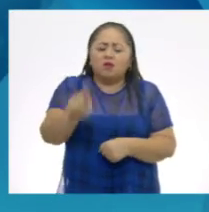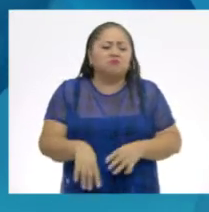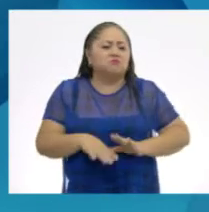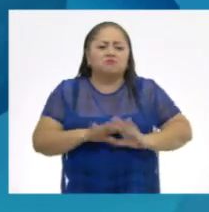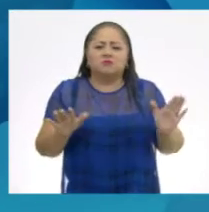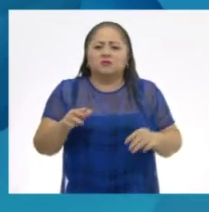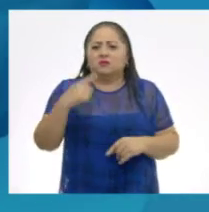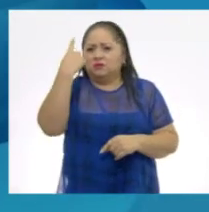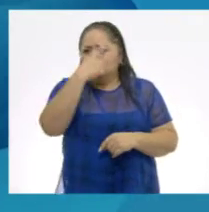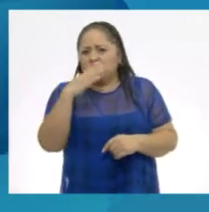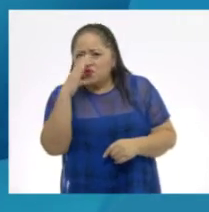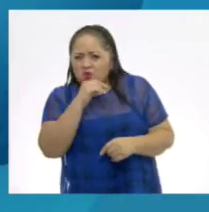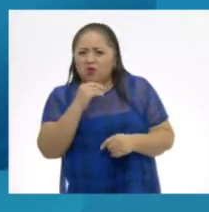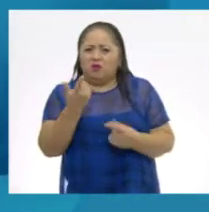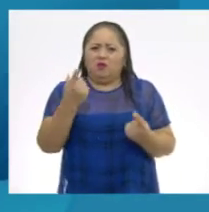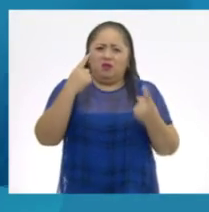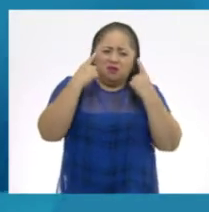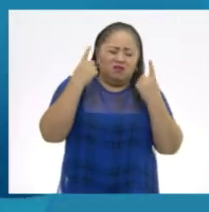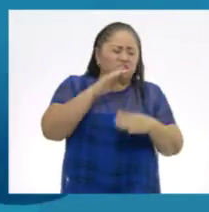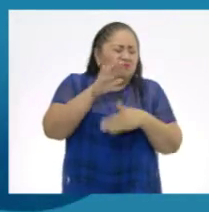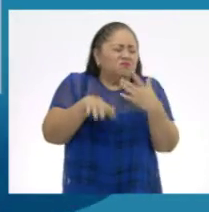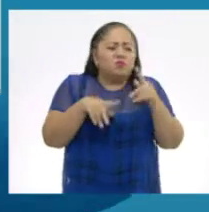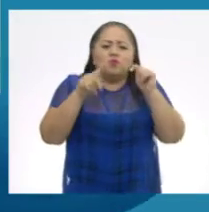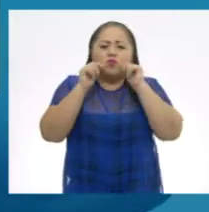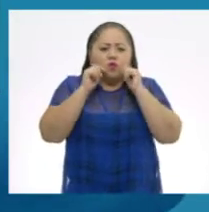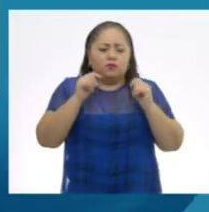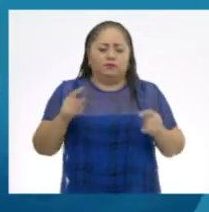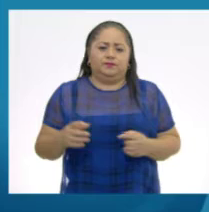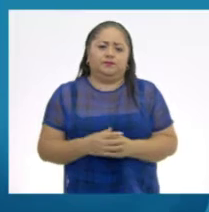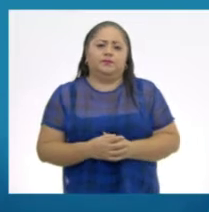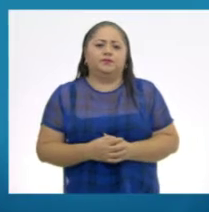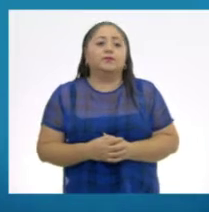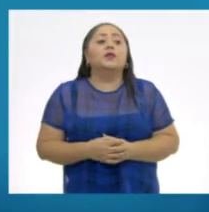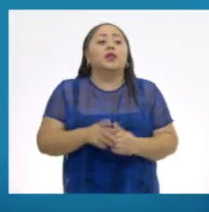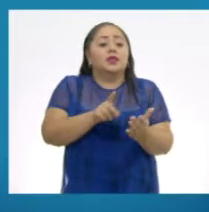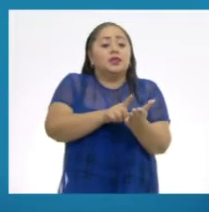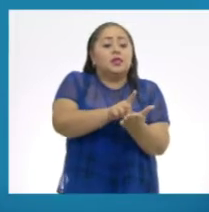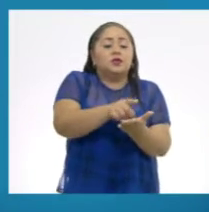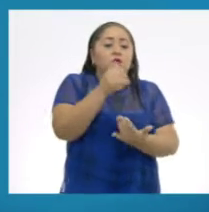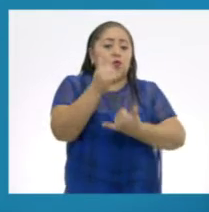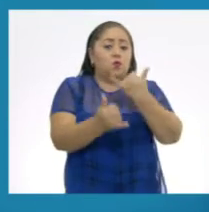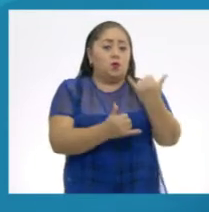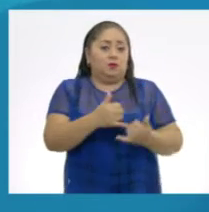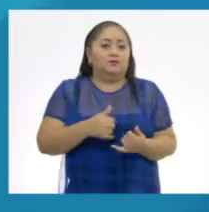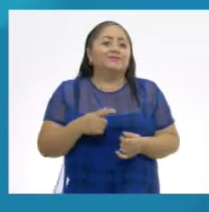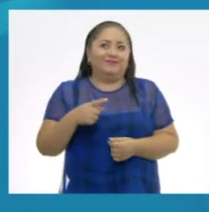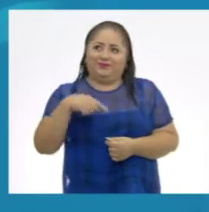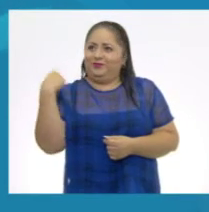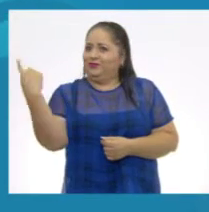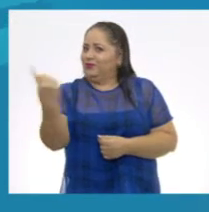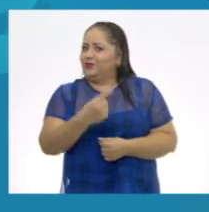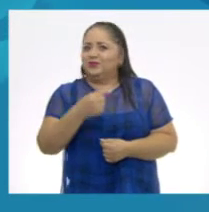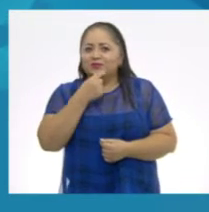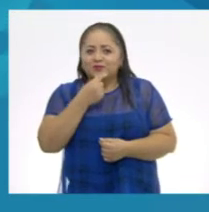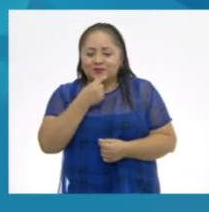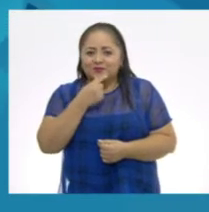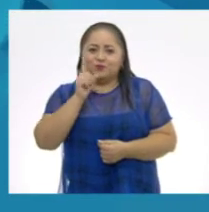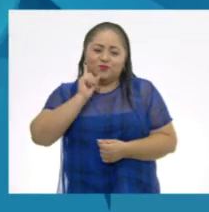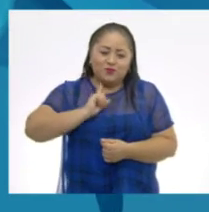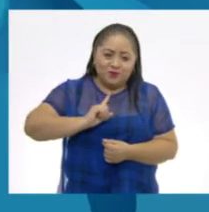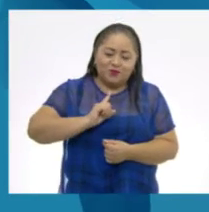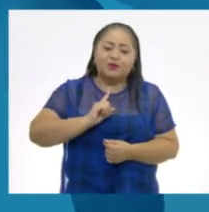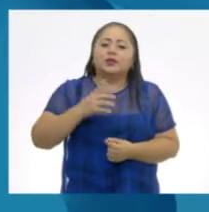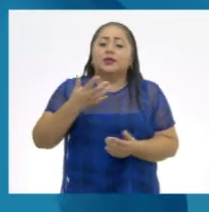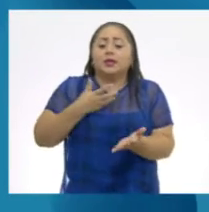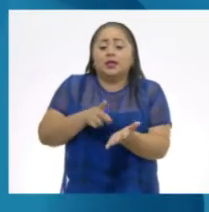ya sea de raza, posición económica, etc. Derecho a jugar. Ese les gusta a todos. Claro. Todas las niñas y